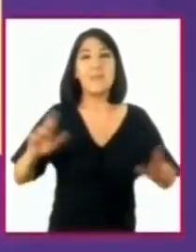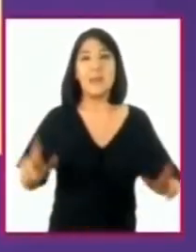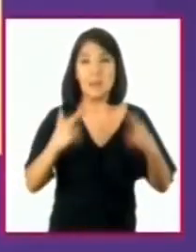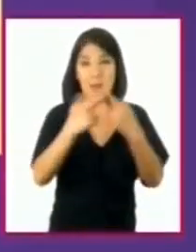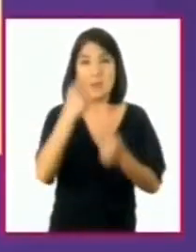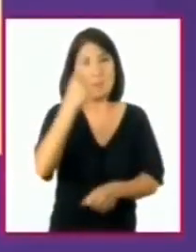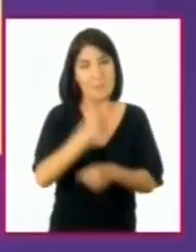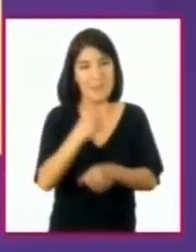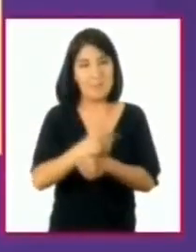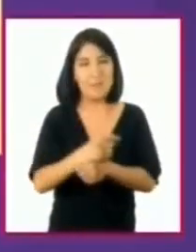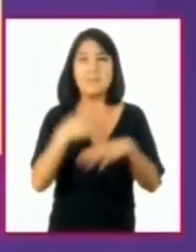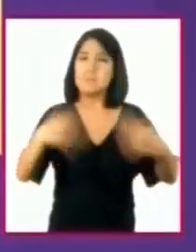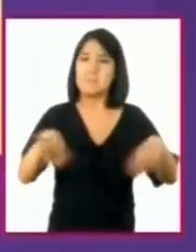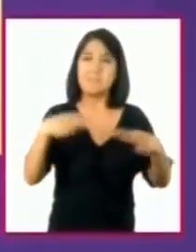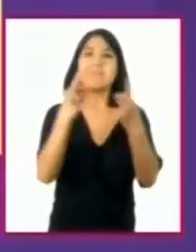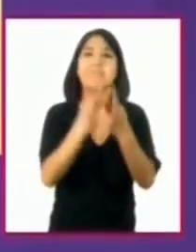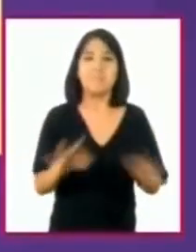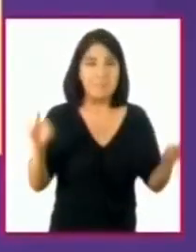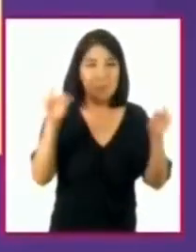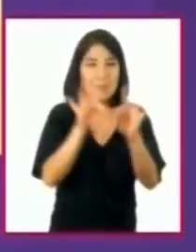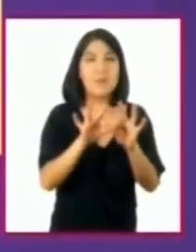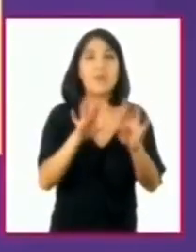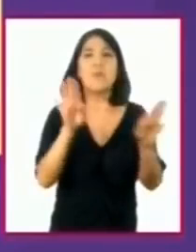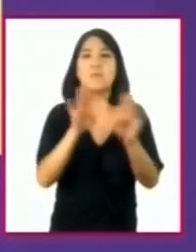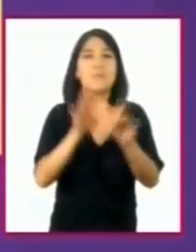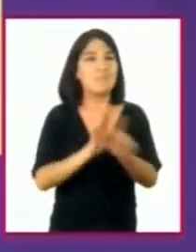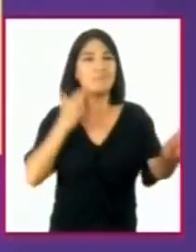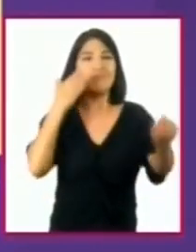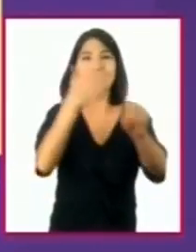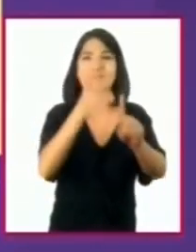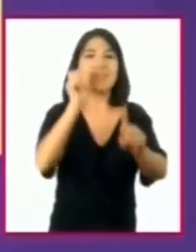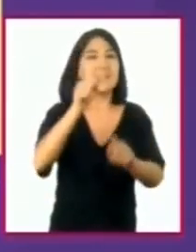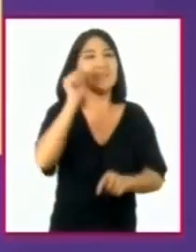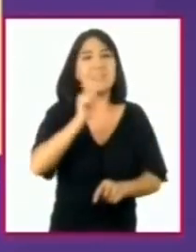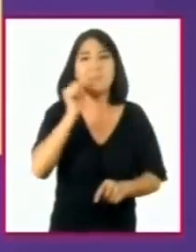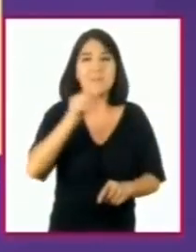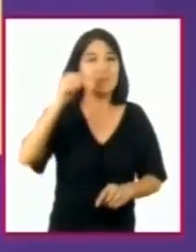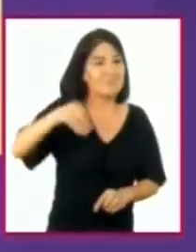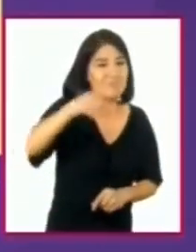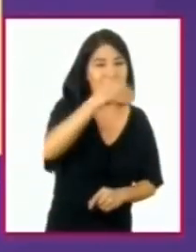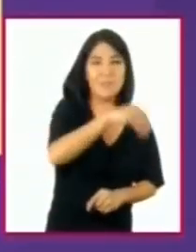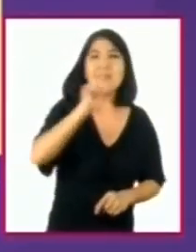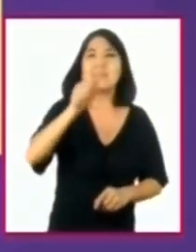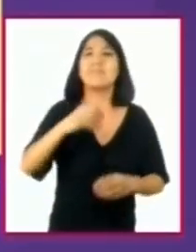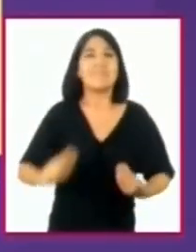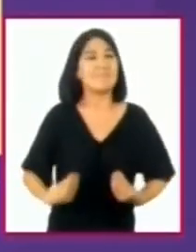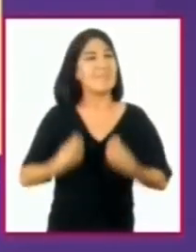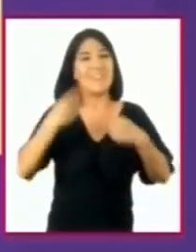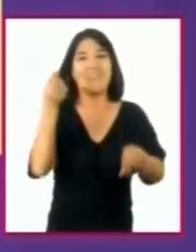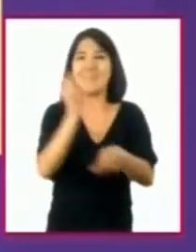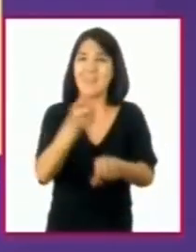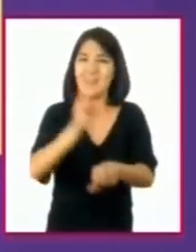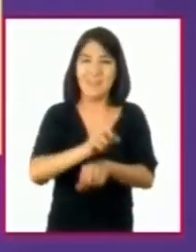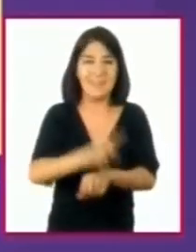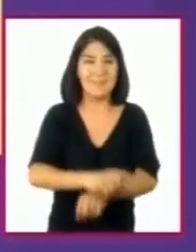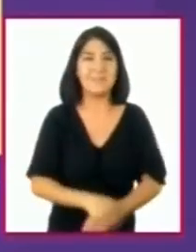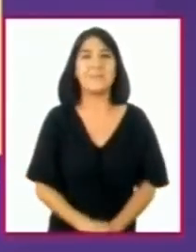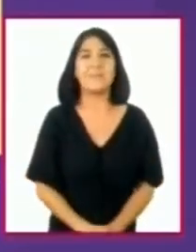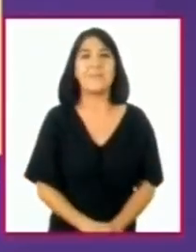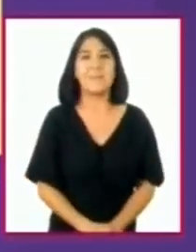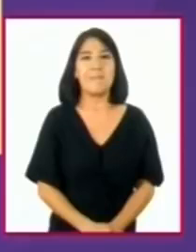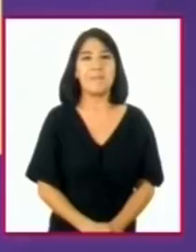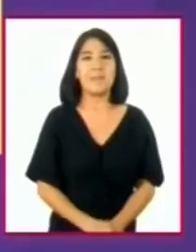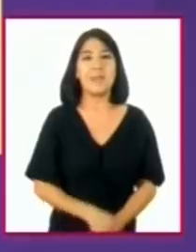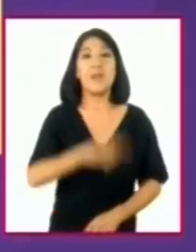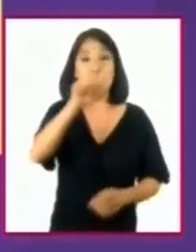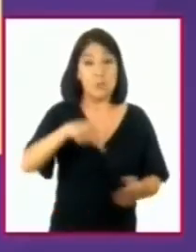uno, de mucha importancia. Su influencia estaba presente en todos los aspectos de la vida cotidiana. Las